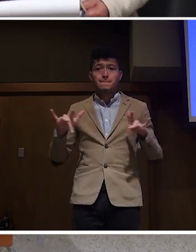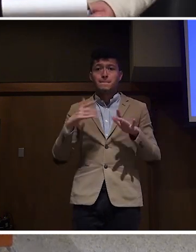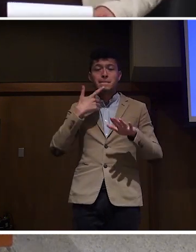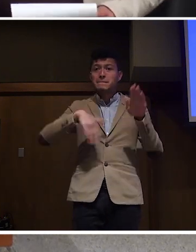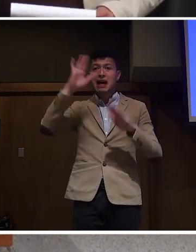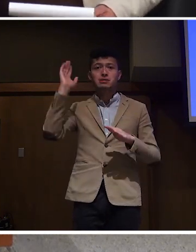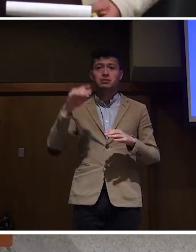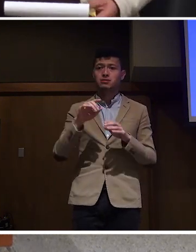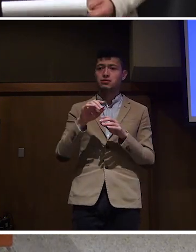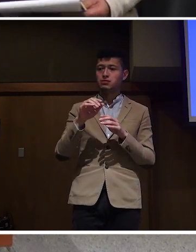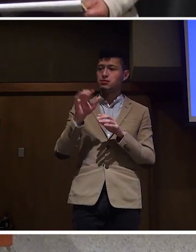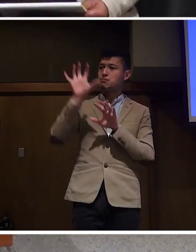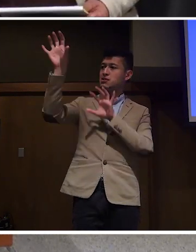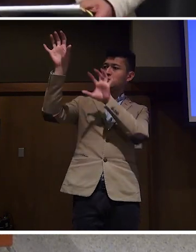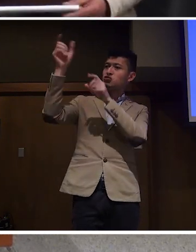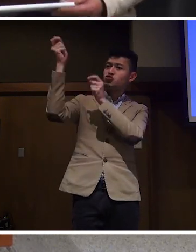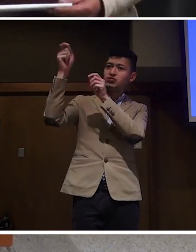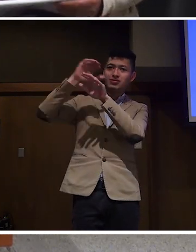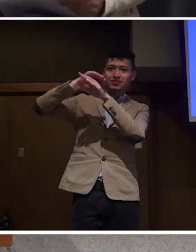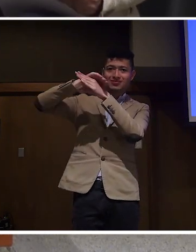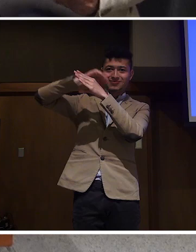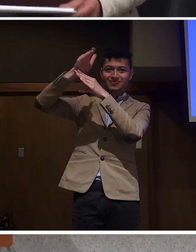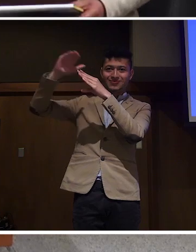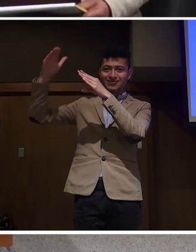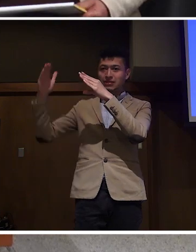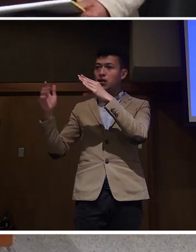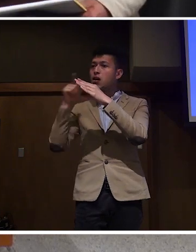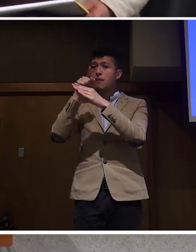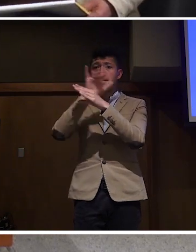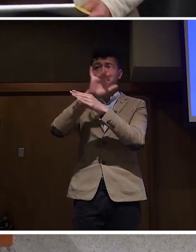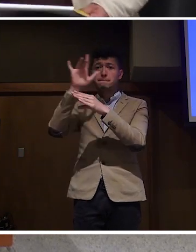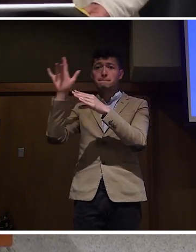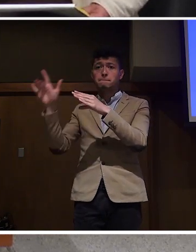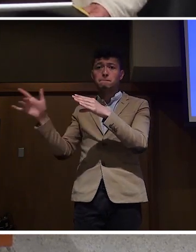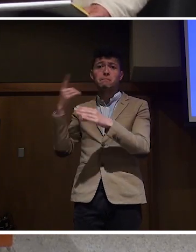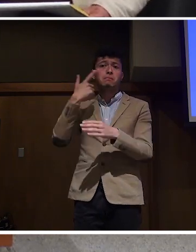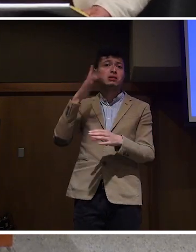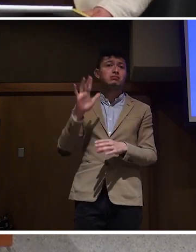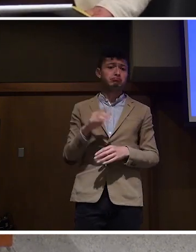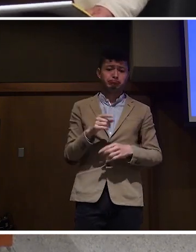son sitios no solamente abandonados por la institucionalidad tradicionalmente,